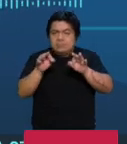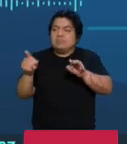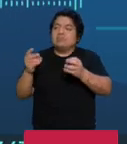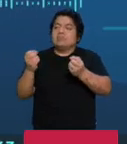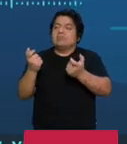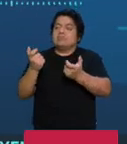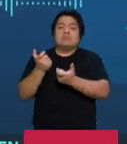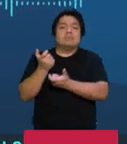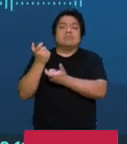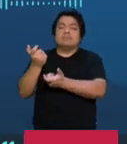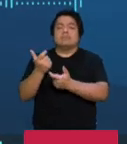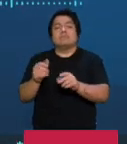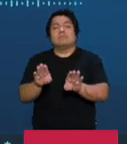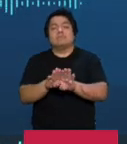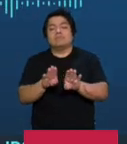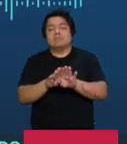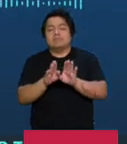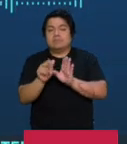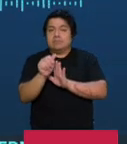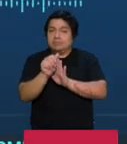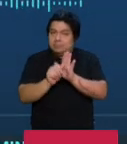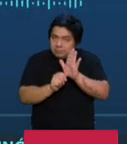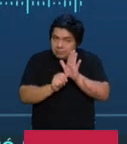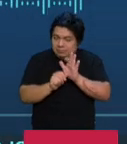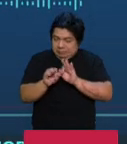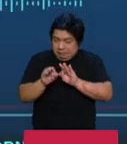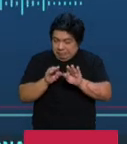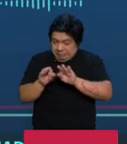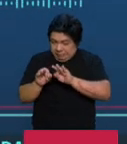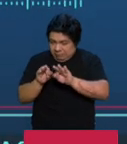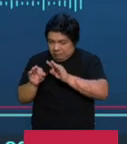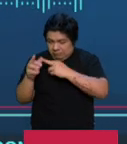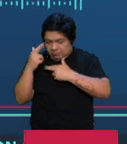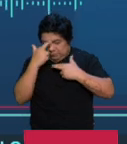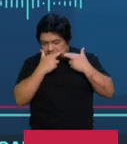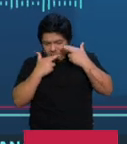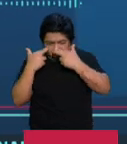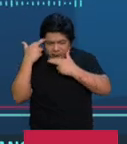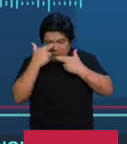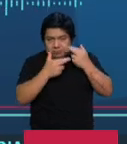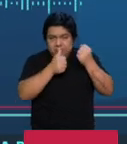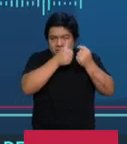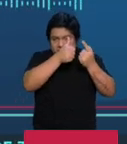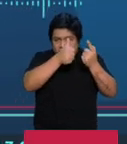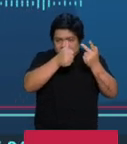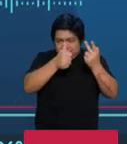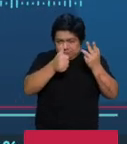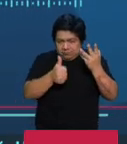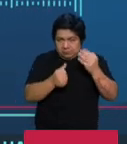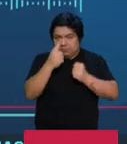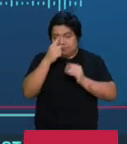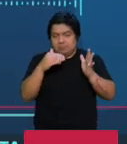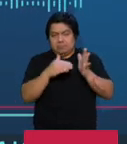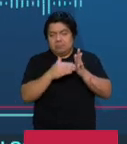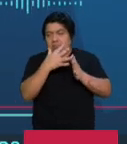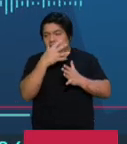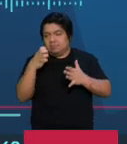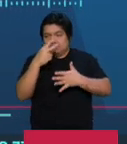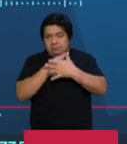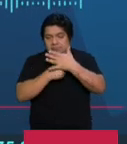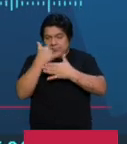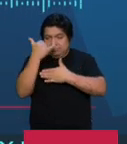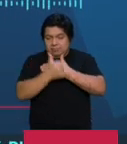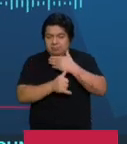número fueron algunos meses de trabajo. Se analizaron de manera individual más de 1.500 proyectos